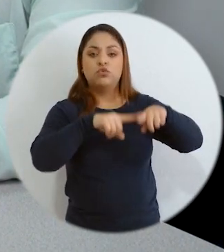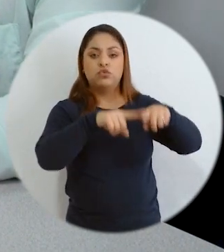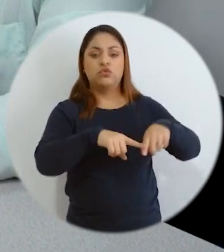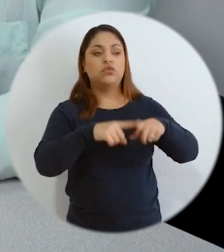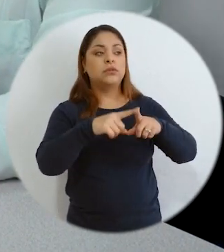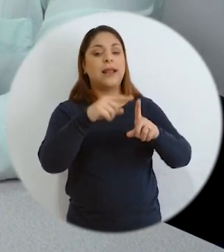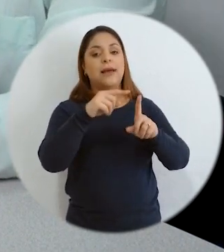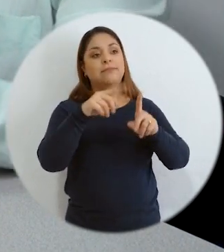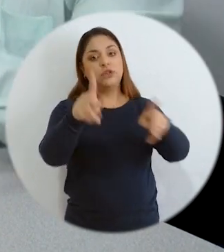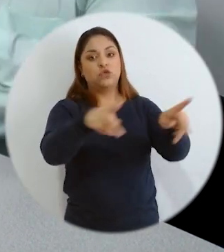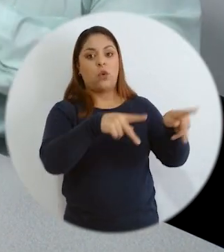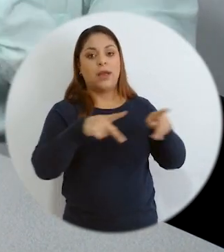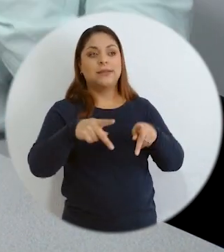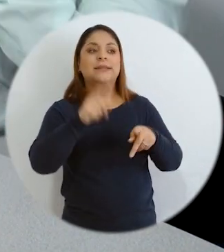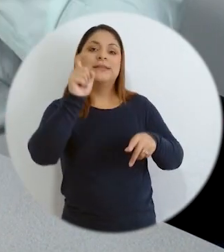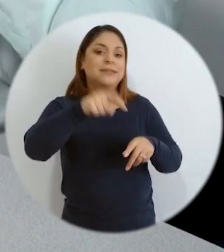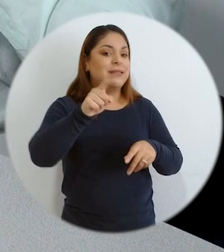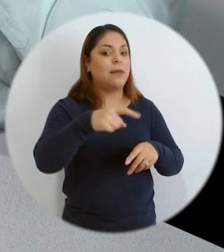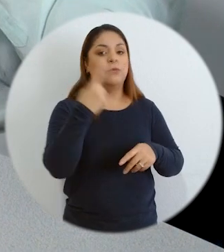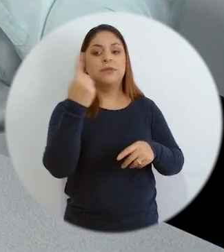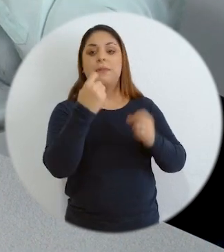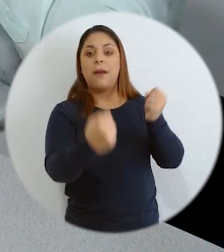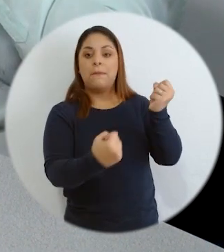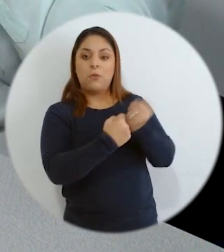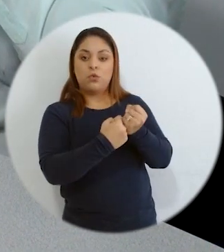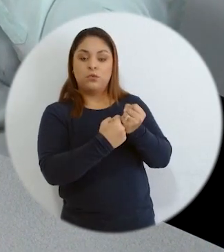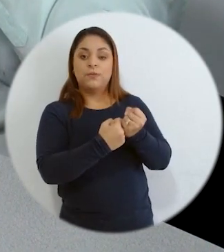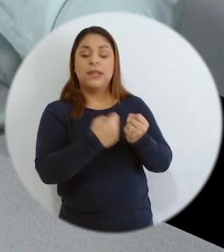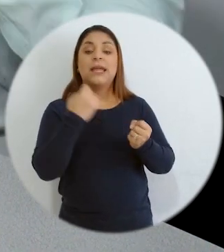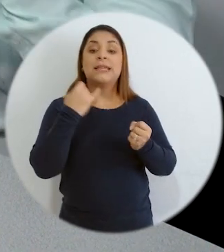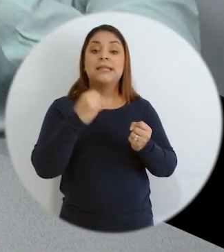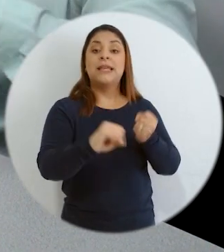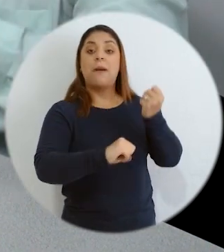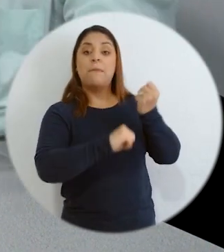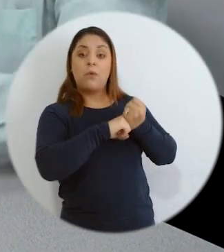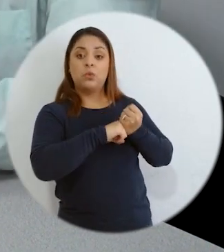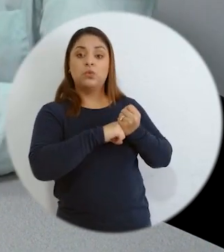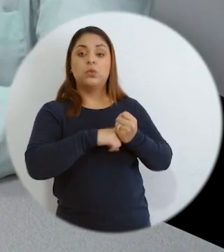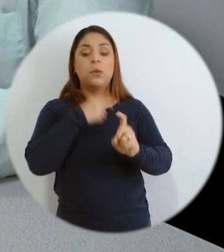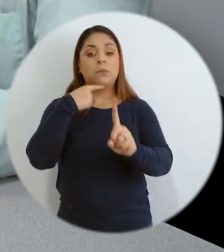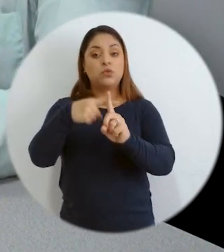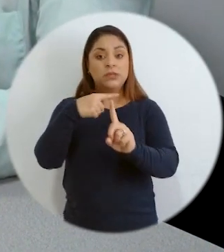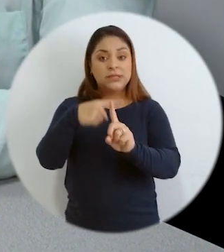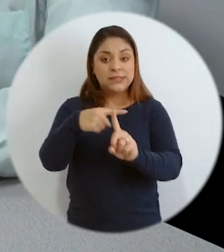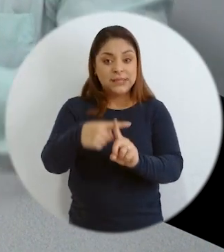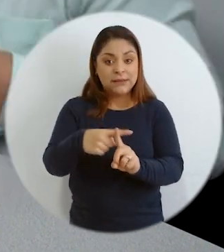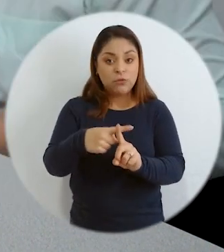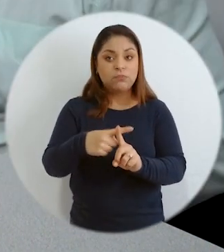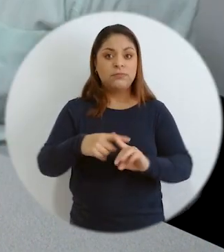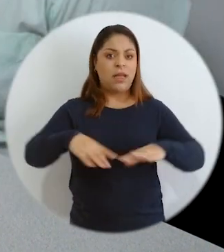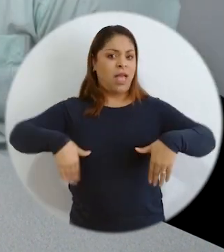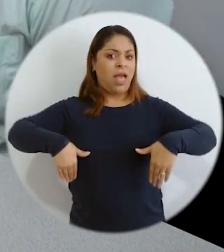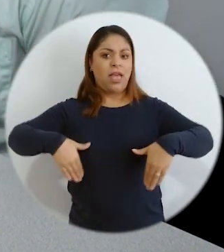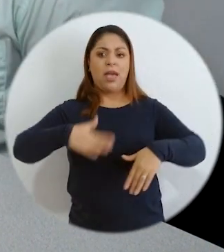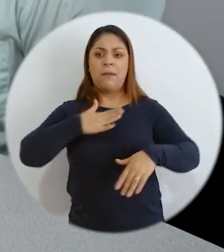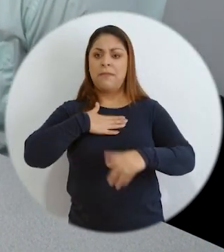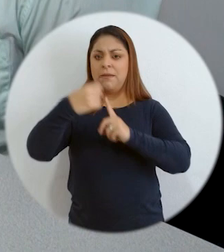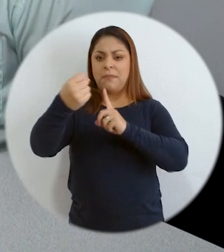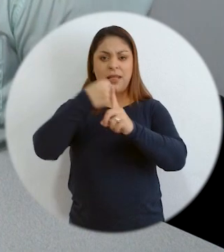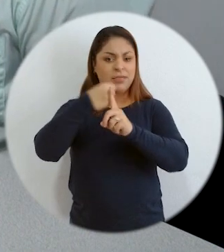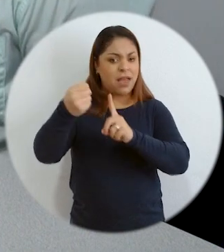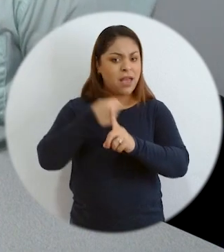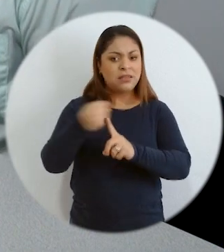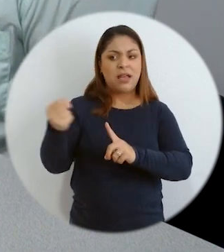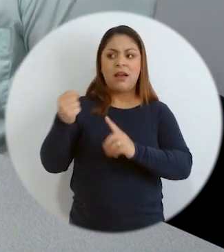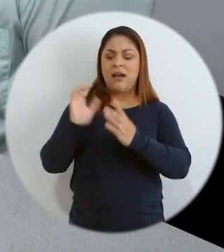social, necesitamos algún apoyo, ¿verdad? Entonces, si ese apoyo es positivo, si es alguien que